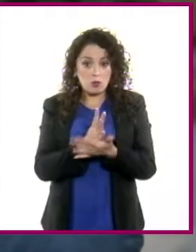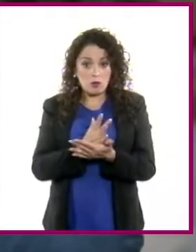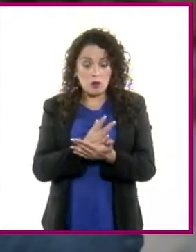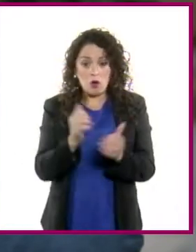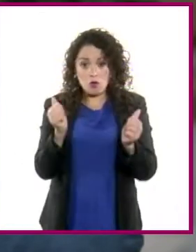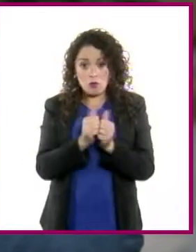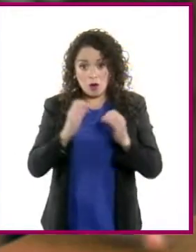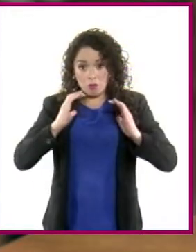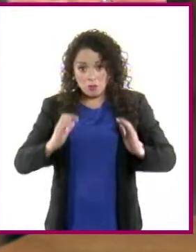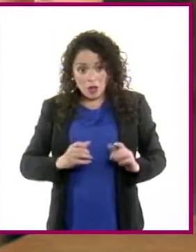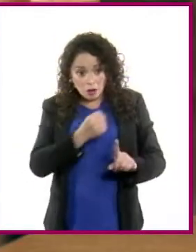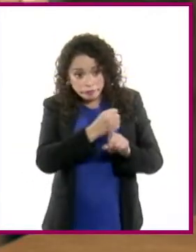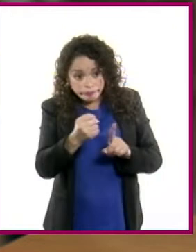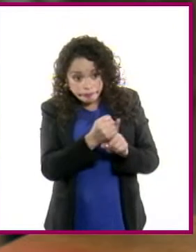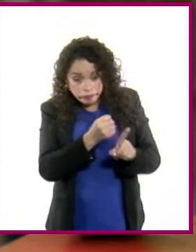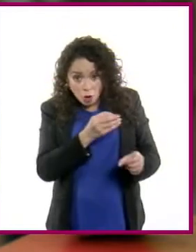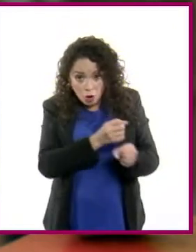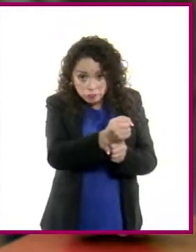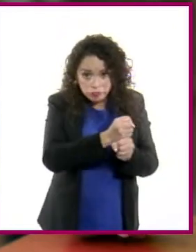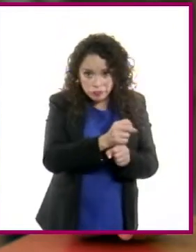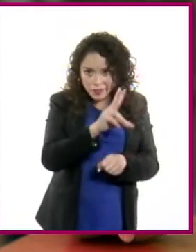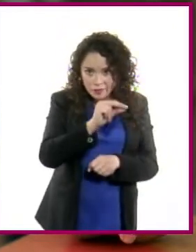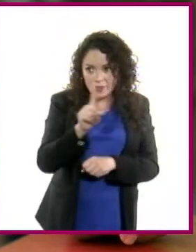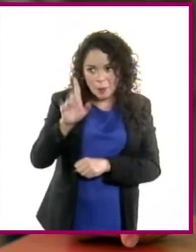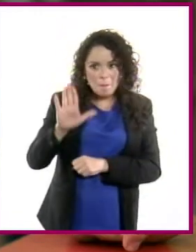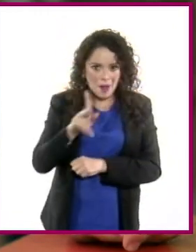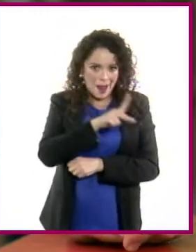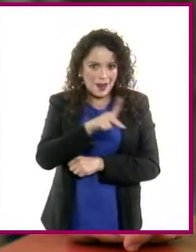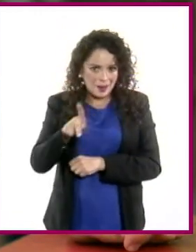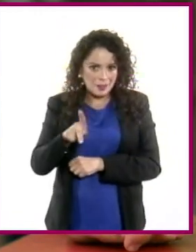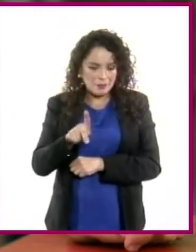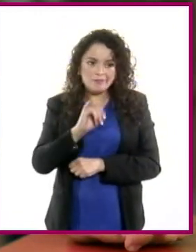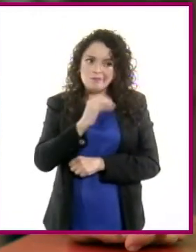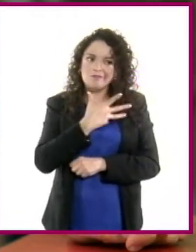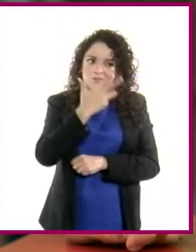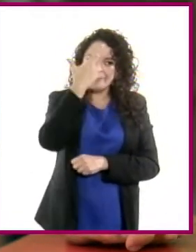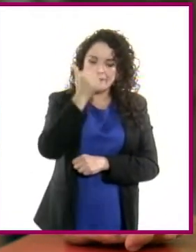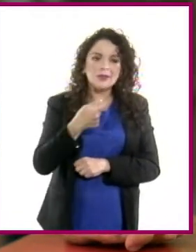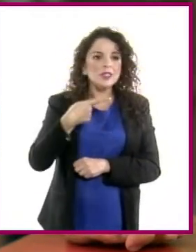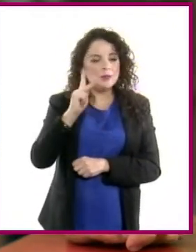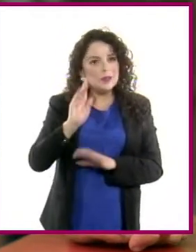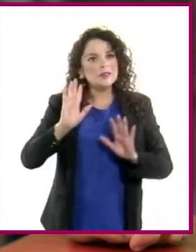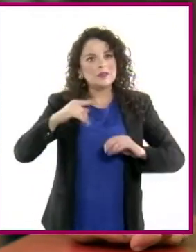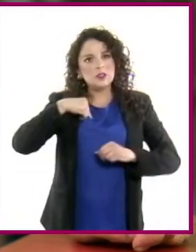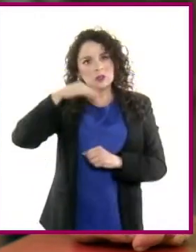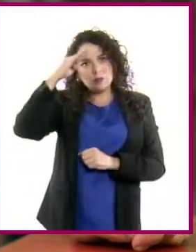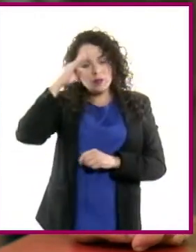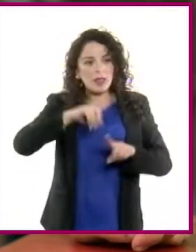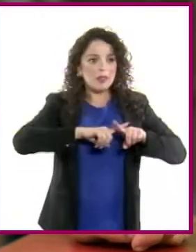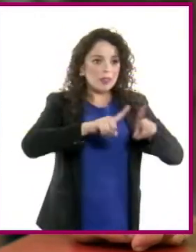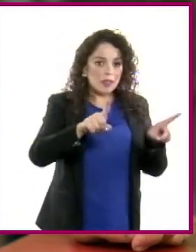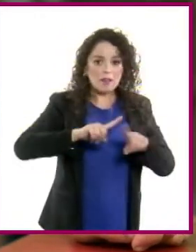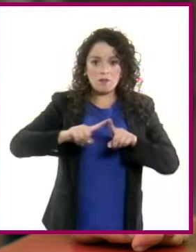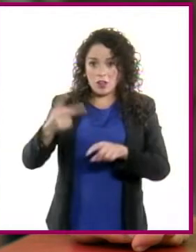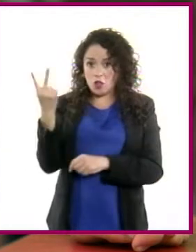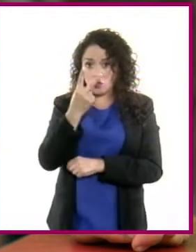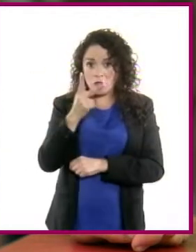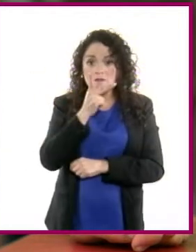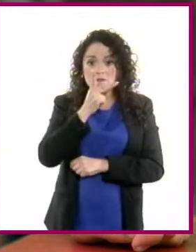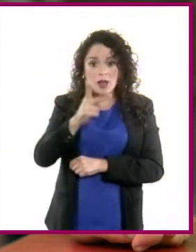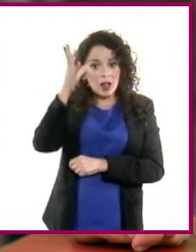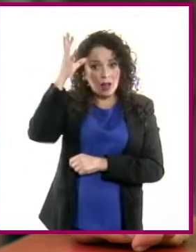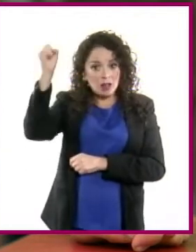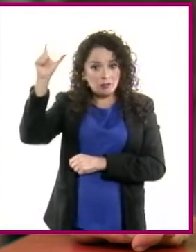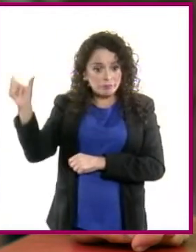En eso se parecen, ¿no? Tienes razón, Lu. Pero estoy pensando que en lo que más son diferentes ambas definiciones es que